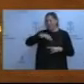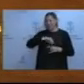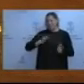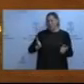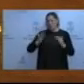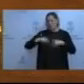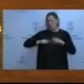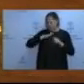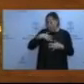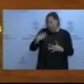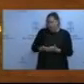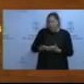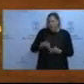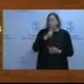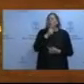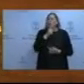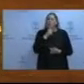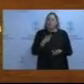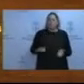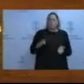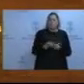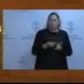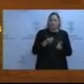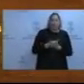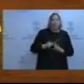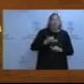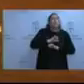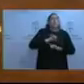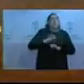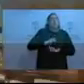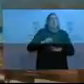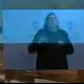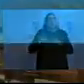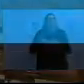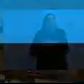que esa marea no dentro de mucho les lleve por delante. Gracias.